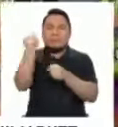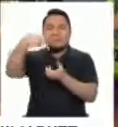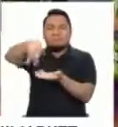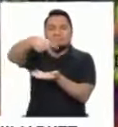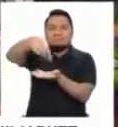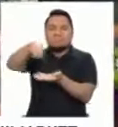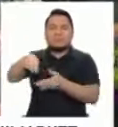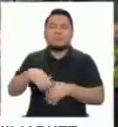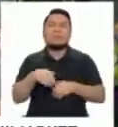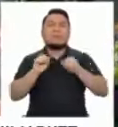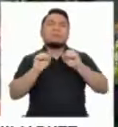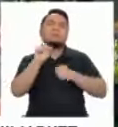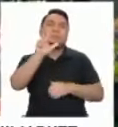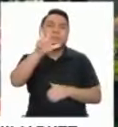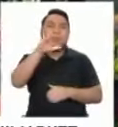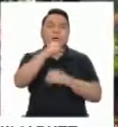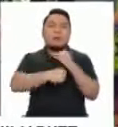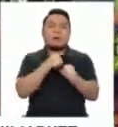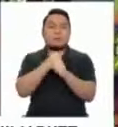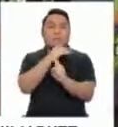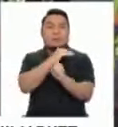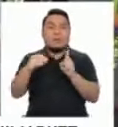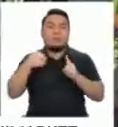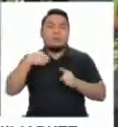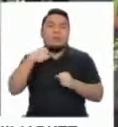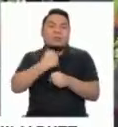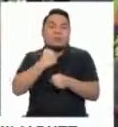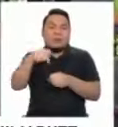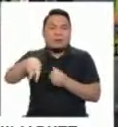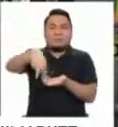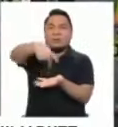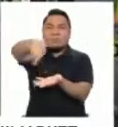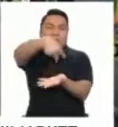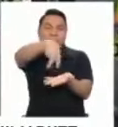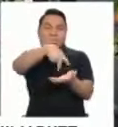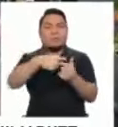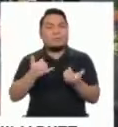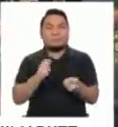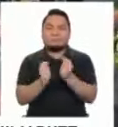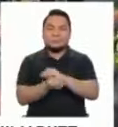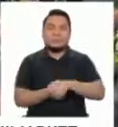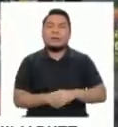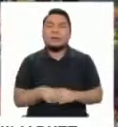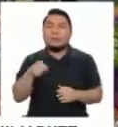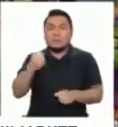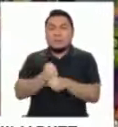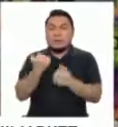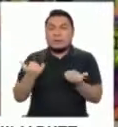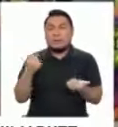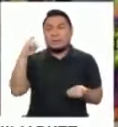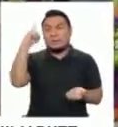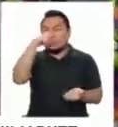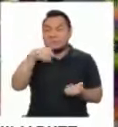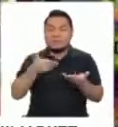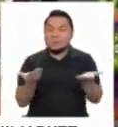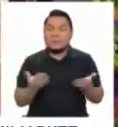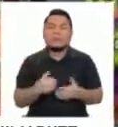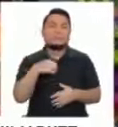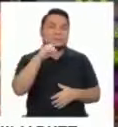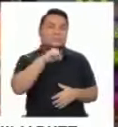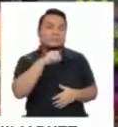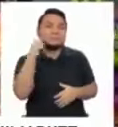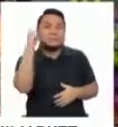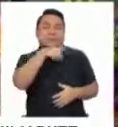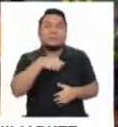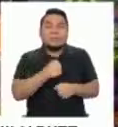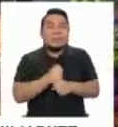discoteca? 3 años y medio casi. Supongo que estos más de 100 días sin tu trabajo eventual ha sido bastante difícil. De hecho que sí, igual